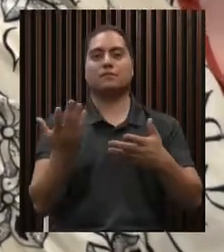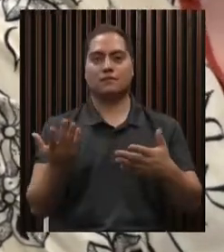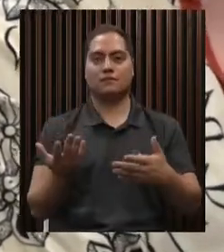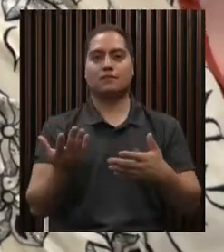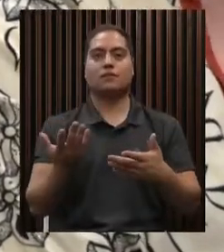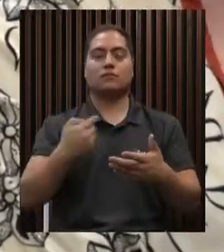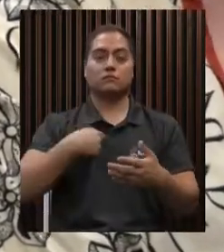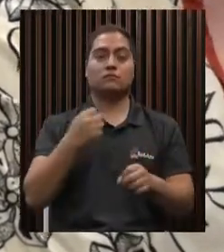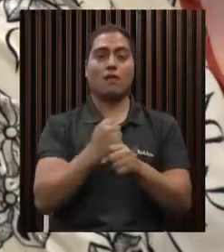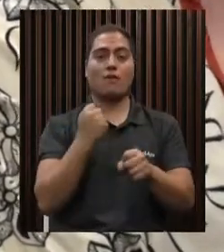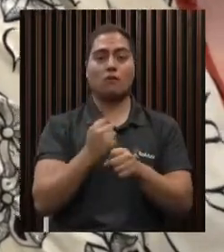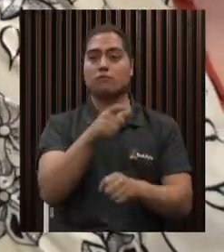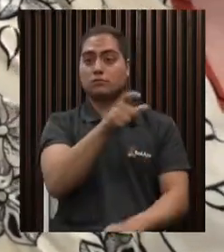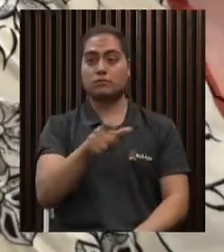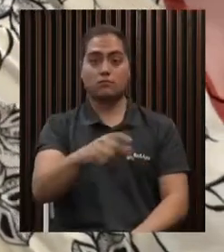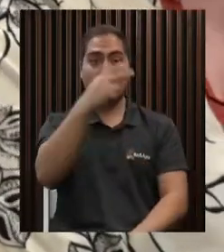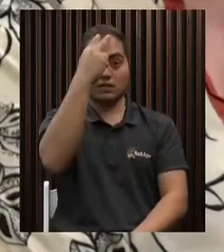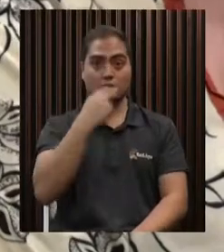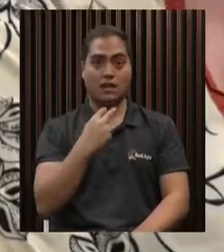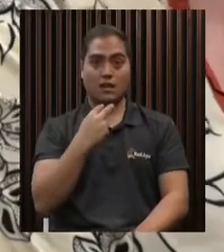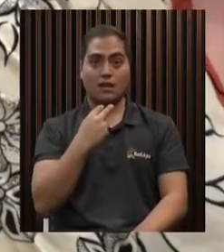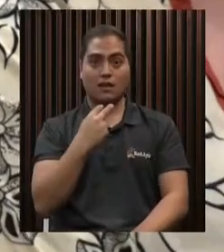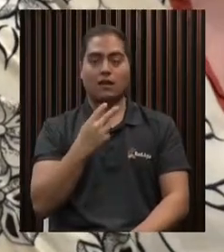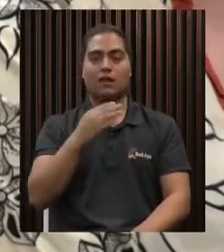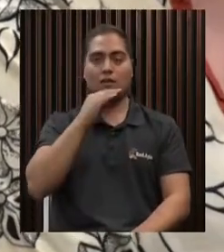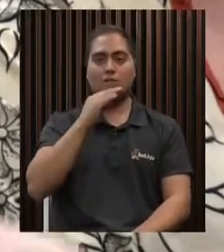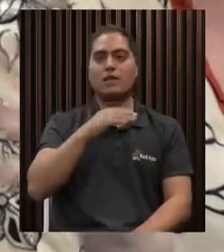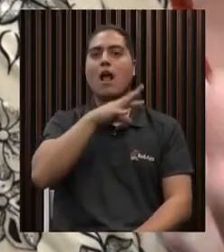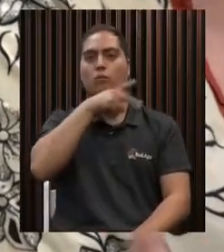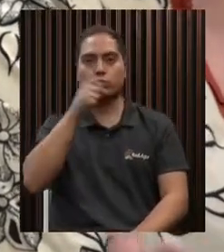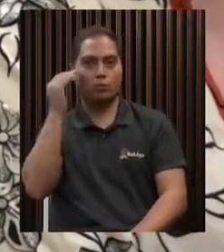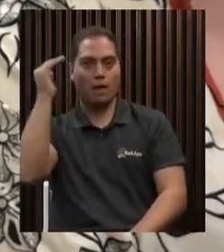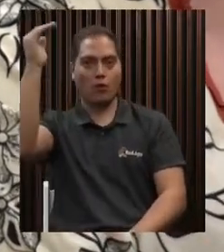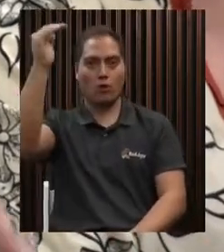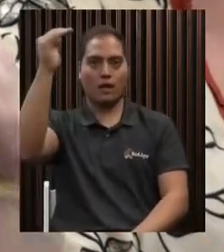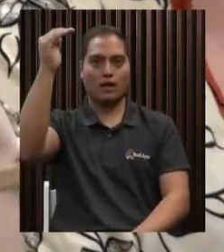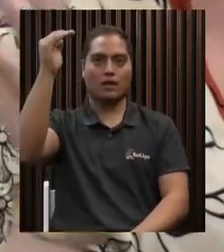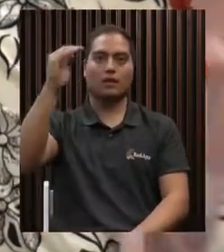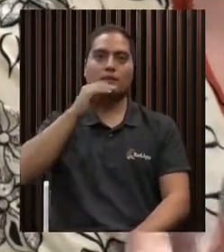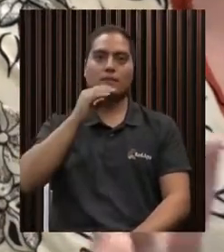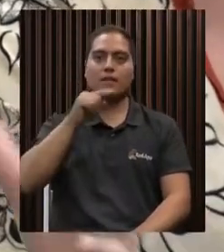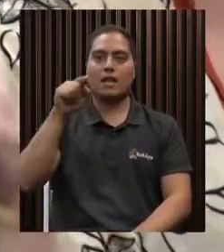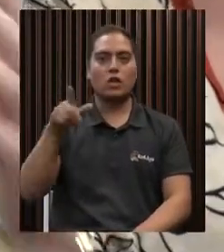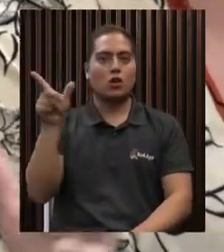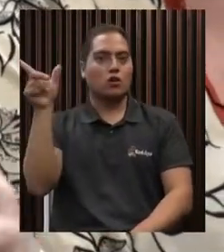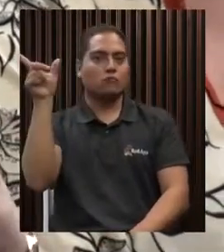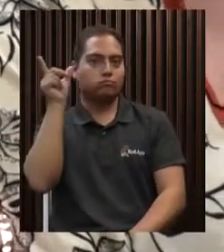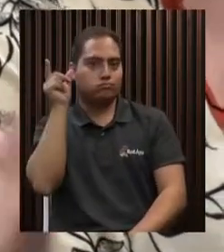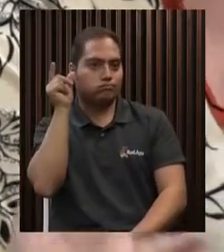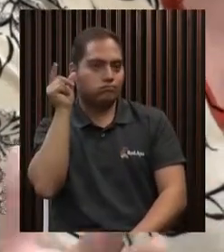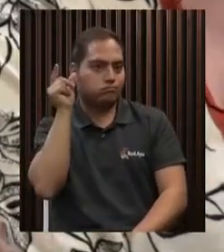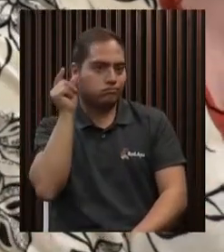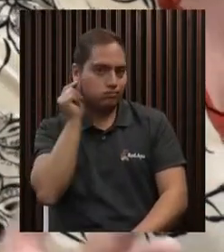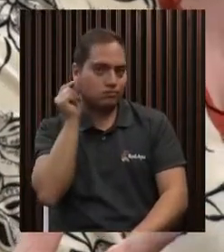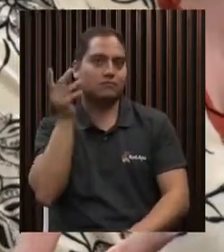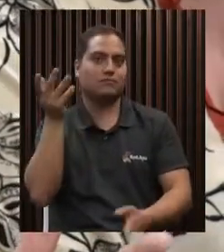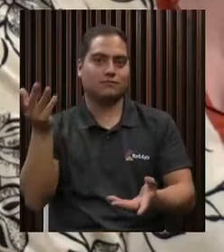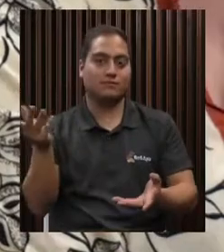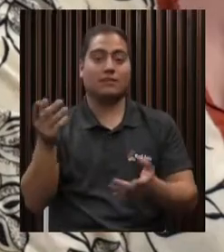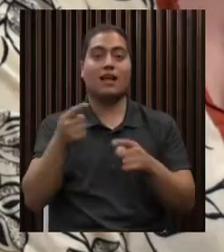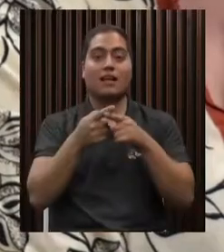con personas ciegas y con, bueno, con hartos adultos mayores también que ya están, no sé, se están poniendo más sordos y